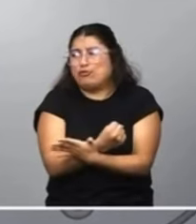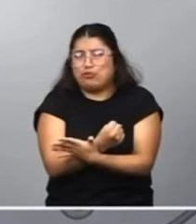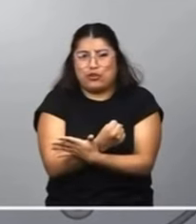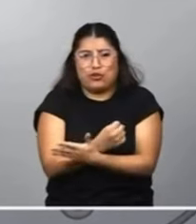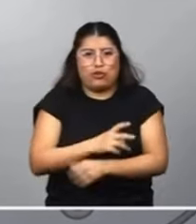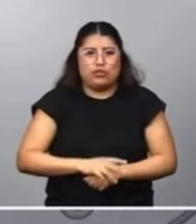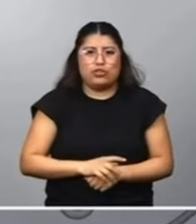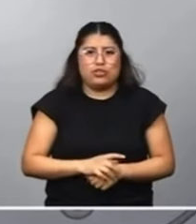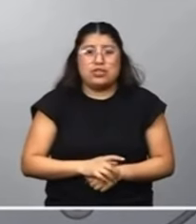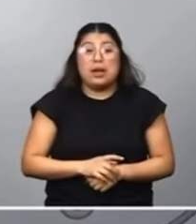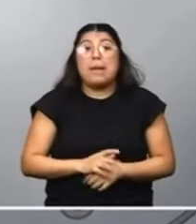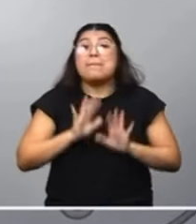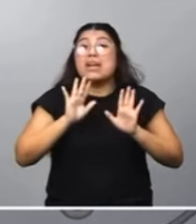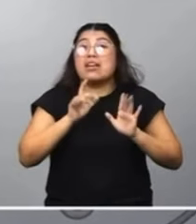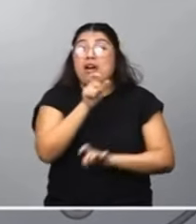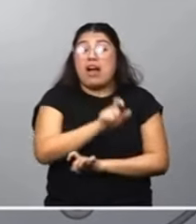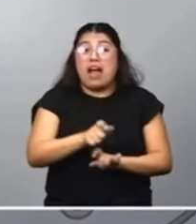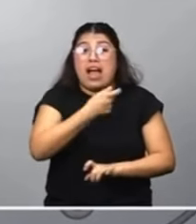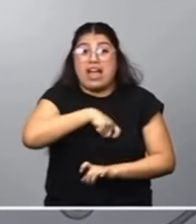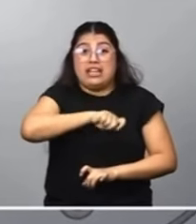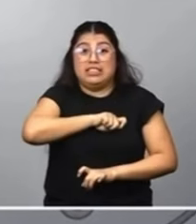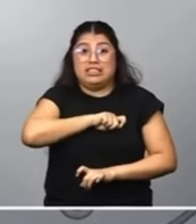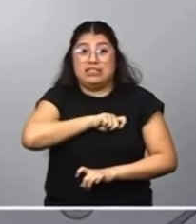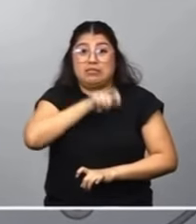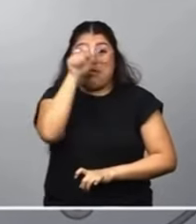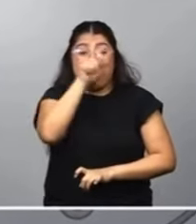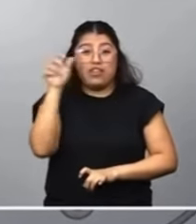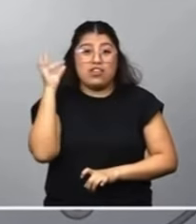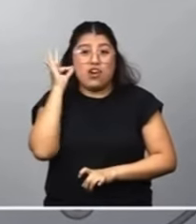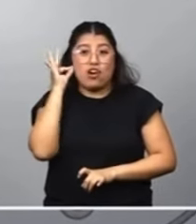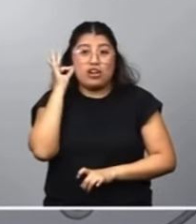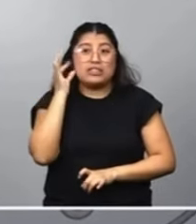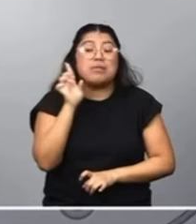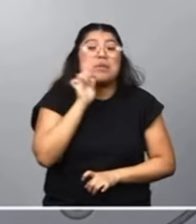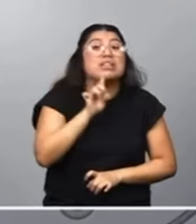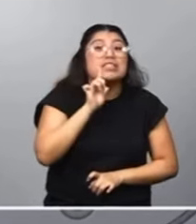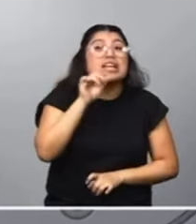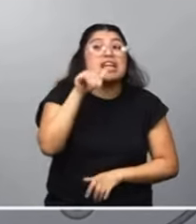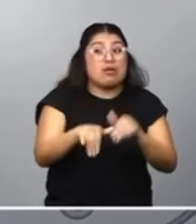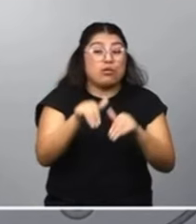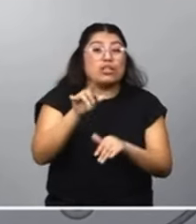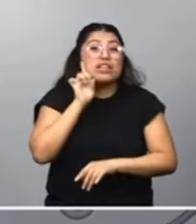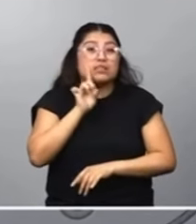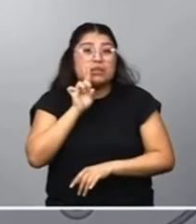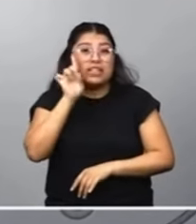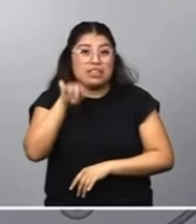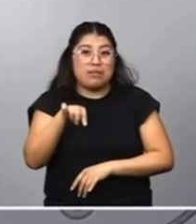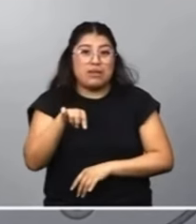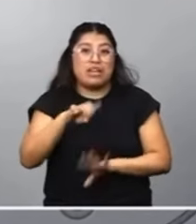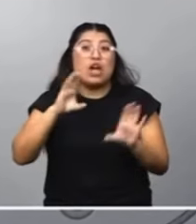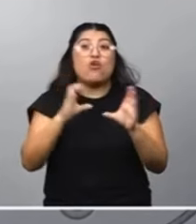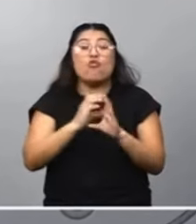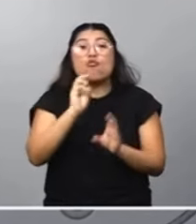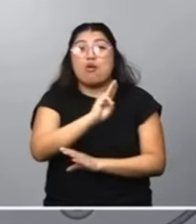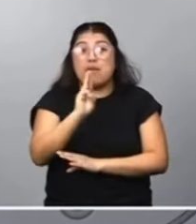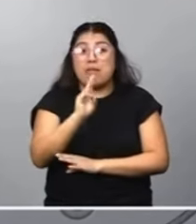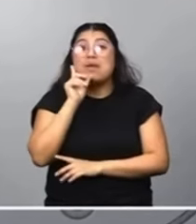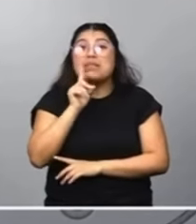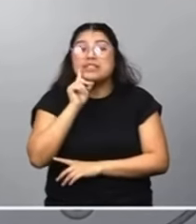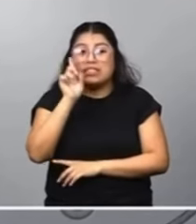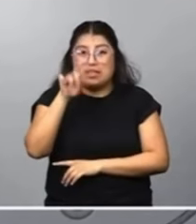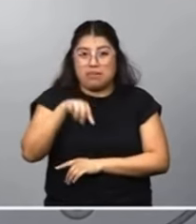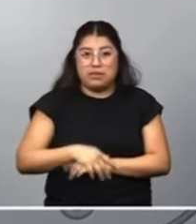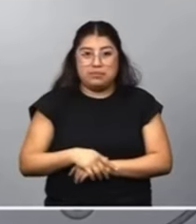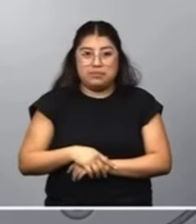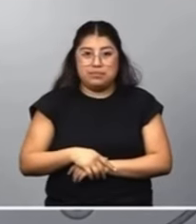mintiendo a todos los españoles mintiendo a sus votantes mintiendo a su propio partido y mintiendo a